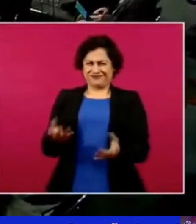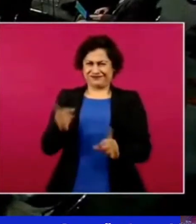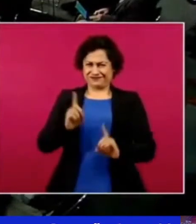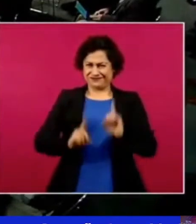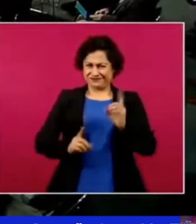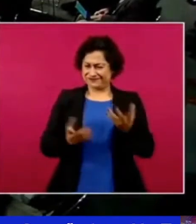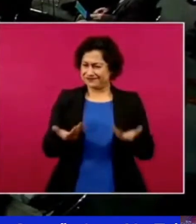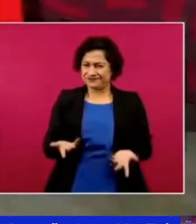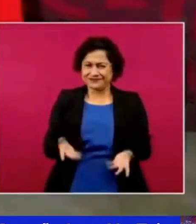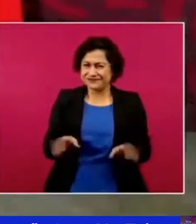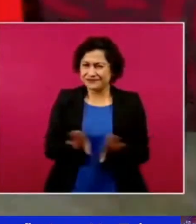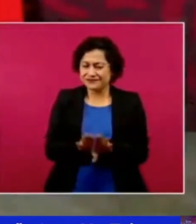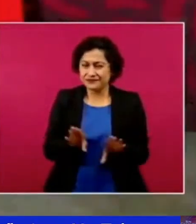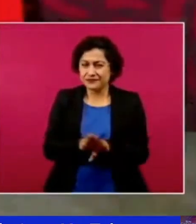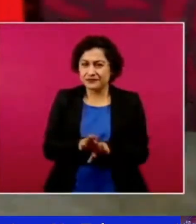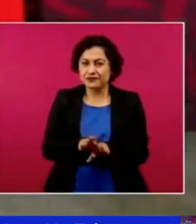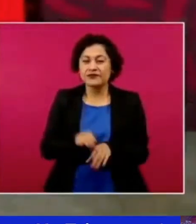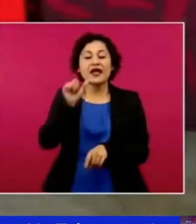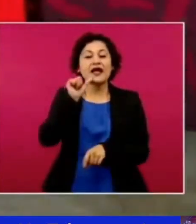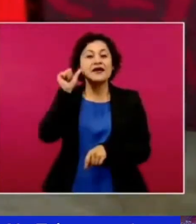que insulta al presidente